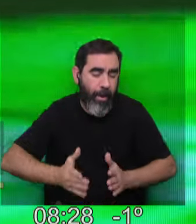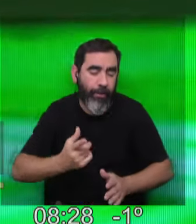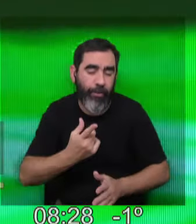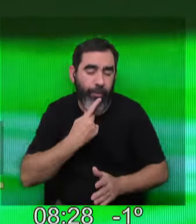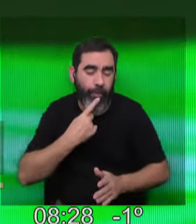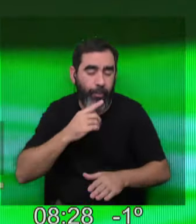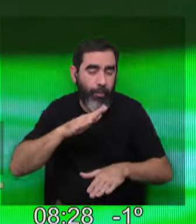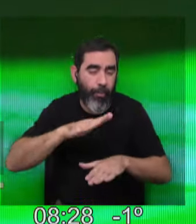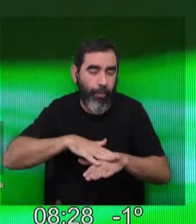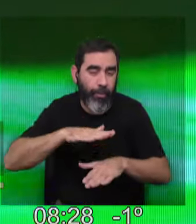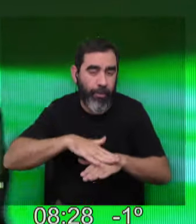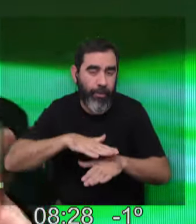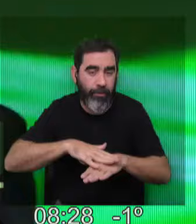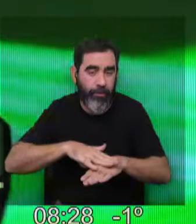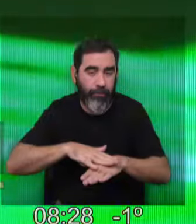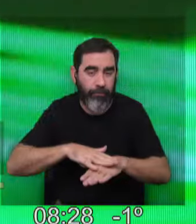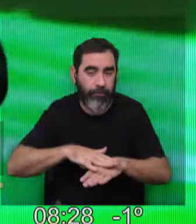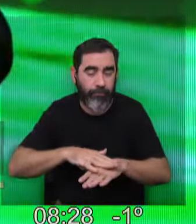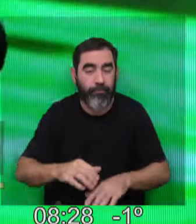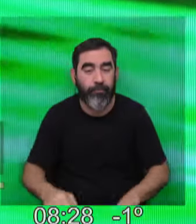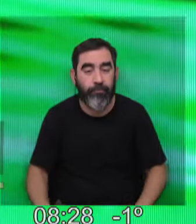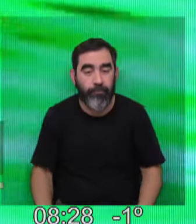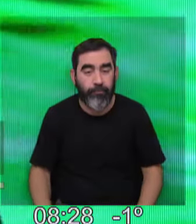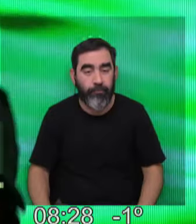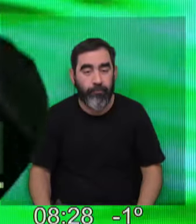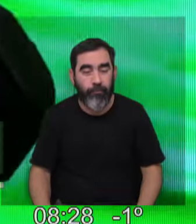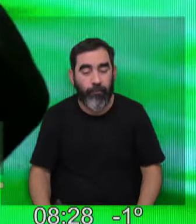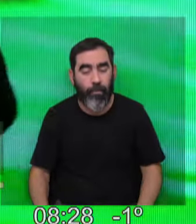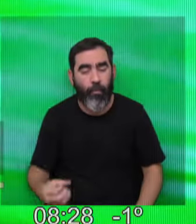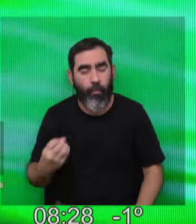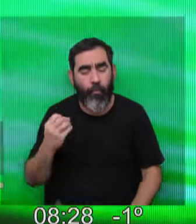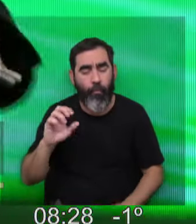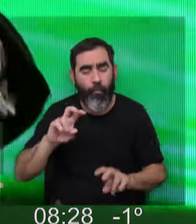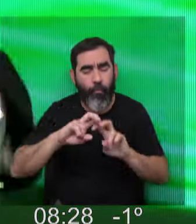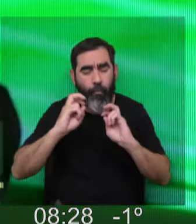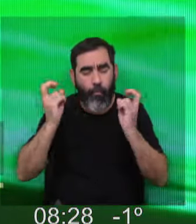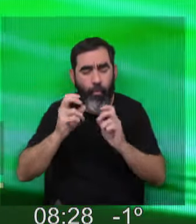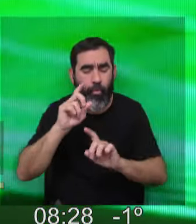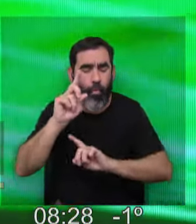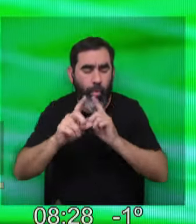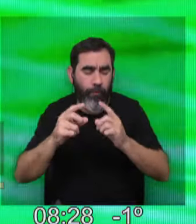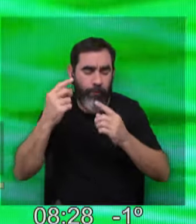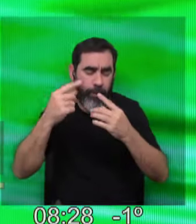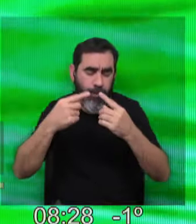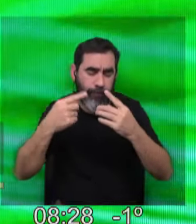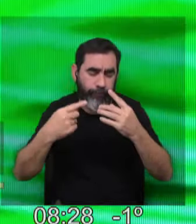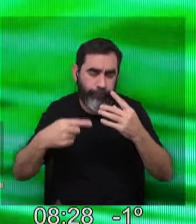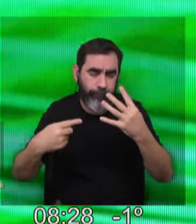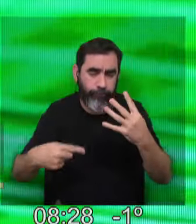política, digamos, del foro universitario, etcétera, etcétera, etcétera.